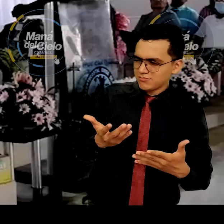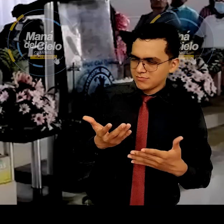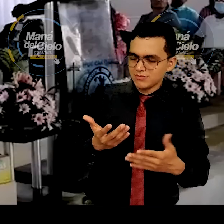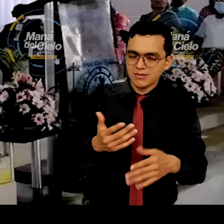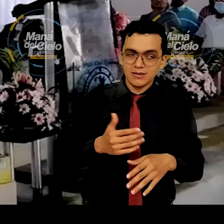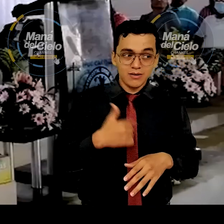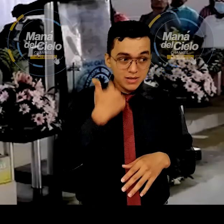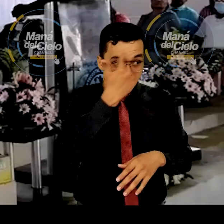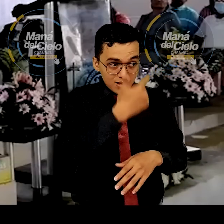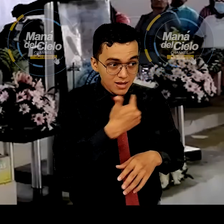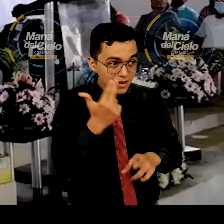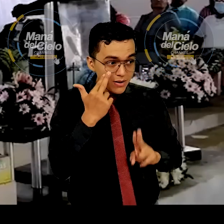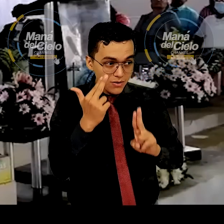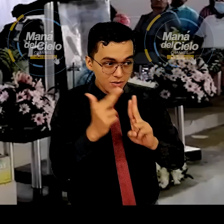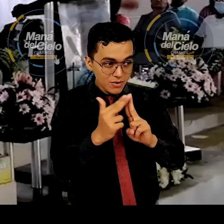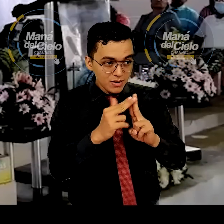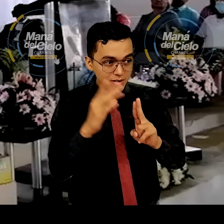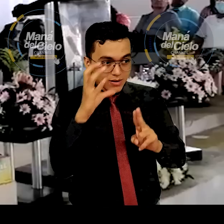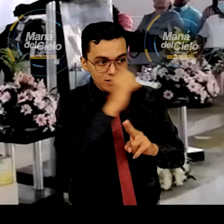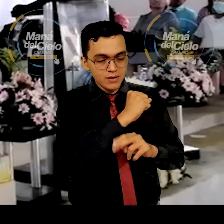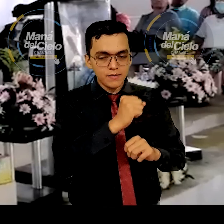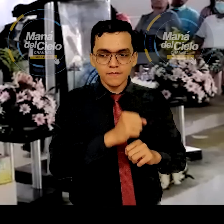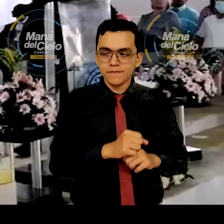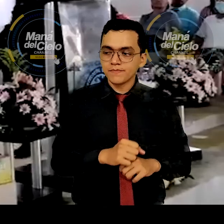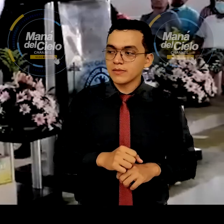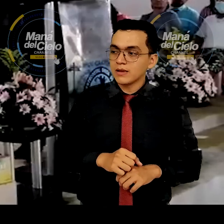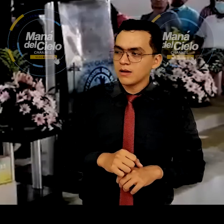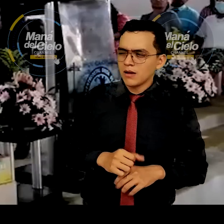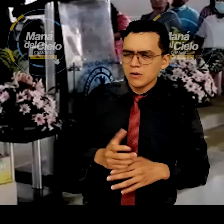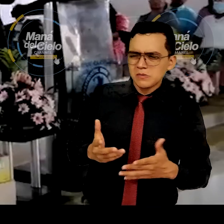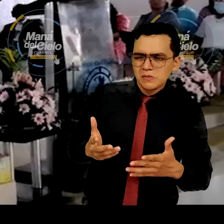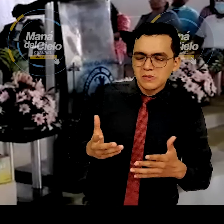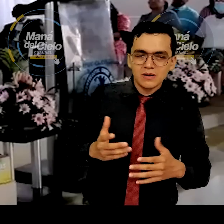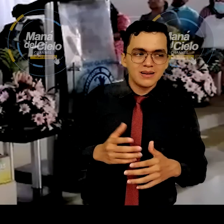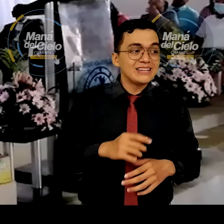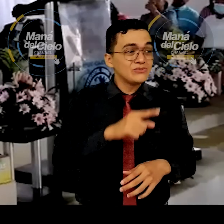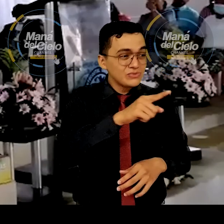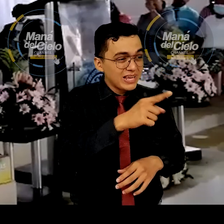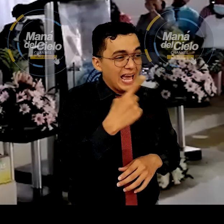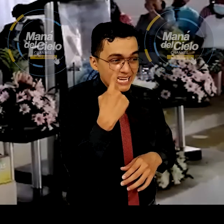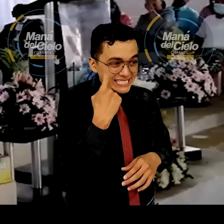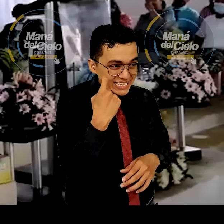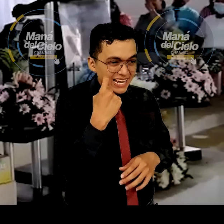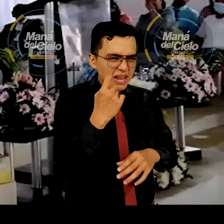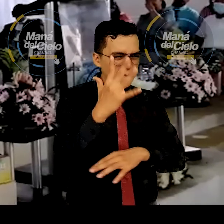No. Ayer, hermano, usted predicó anoche y me miraba así en la iglesia.